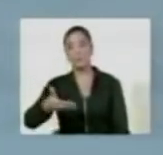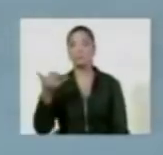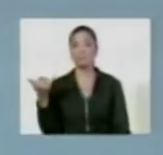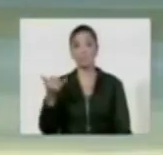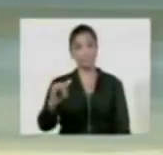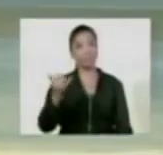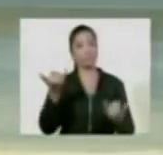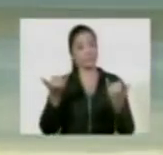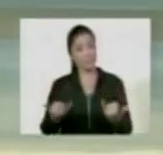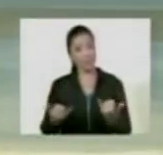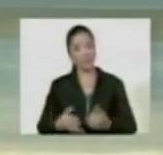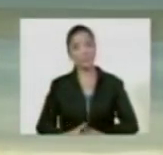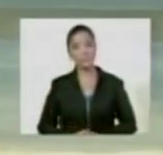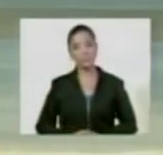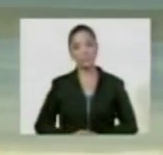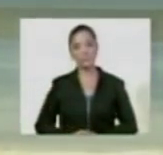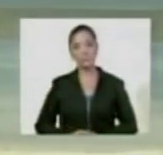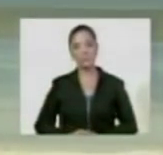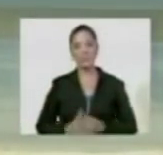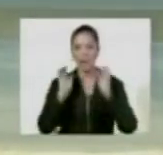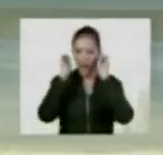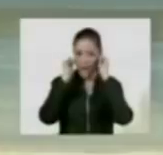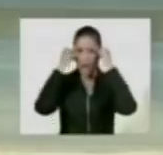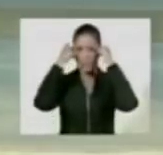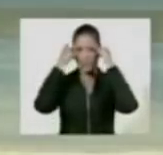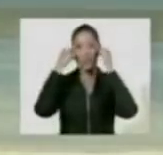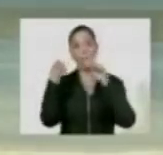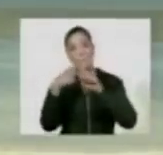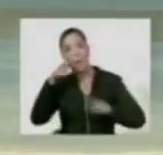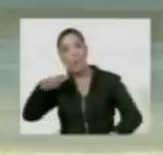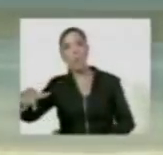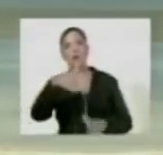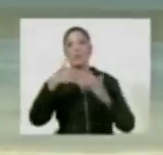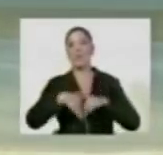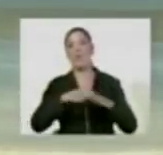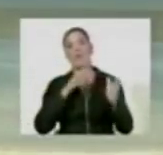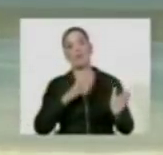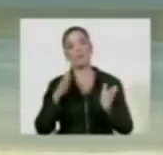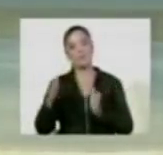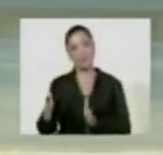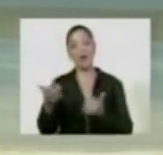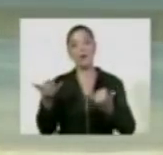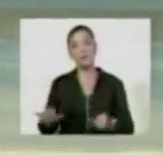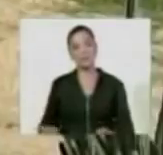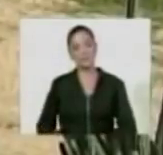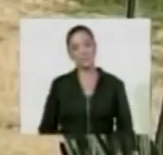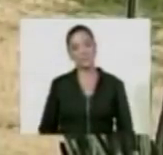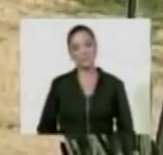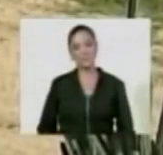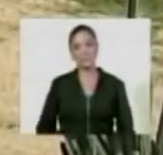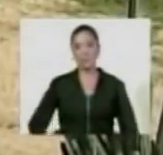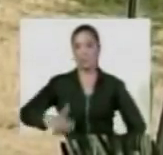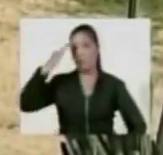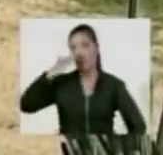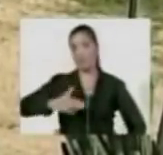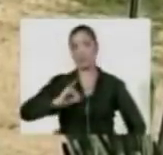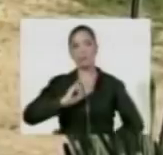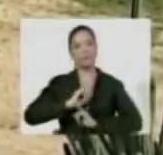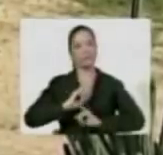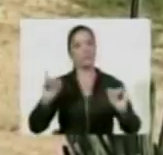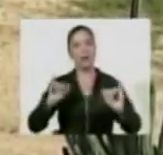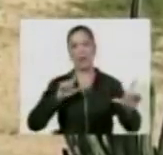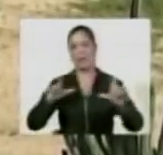con la milicia bolivariana y el pueblo organizado. De esta manera, mi comandante, ya se ha consolidado el